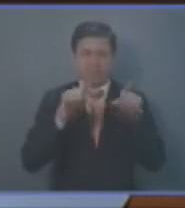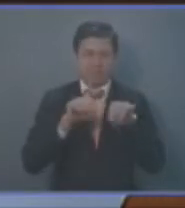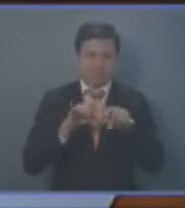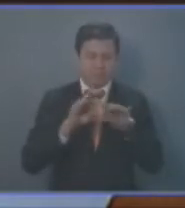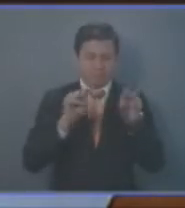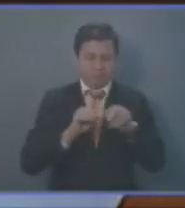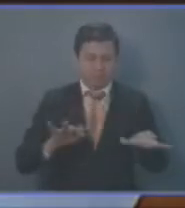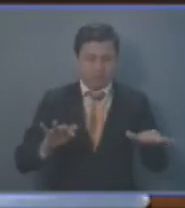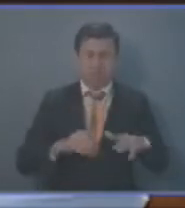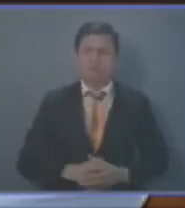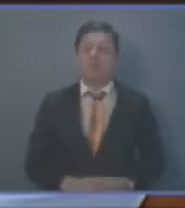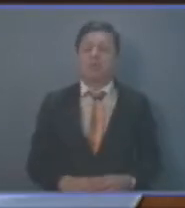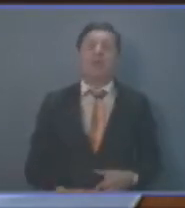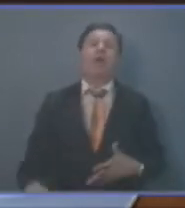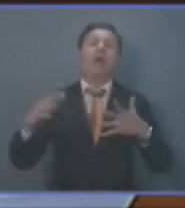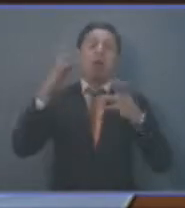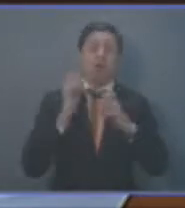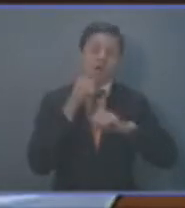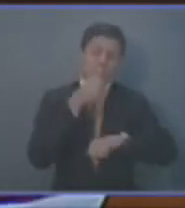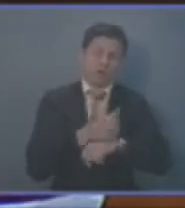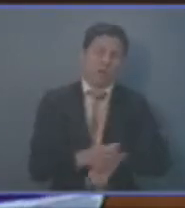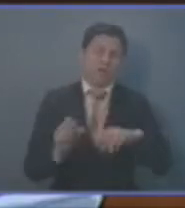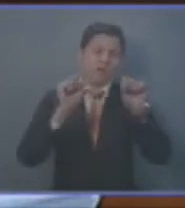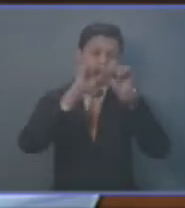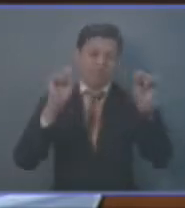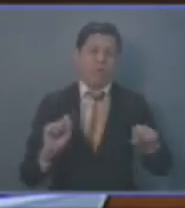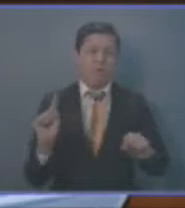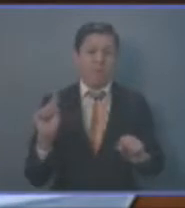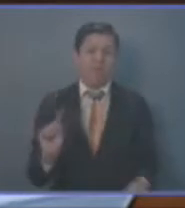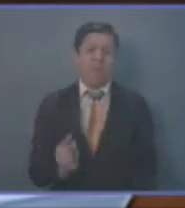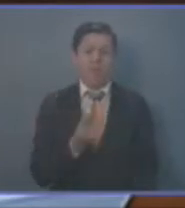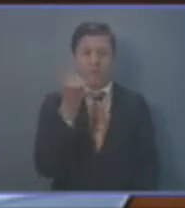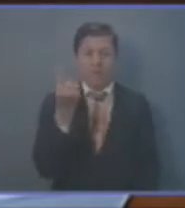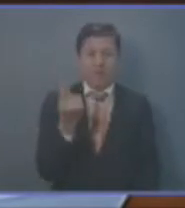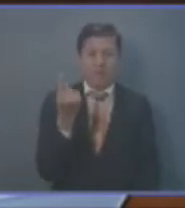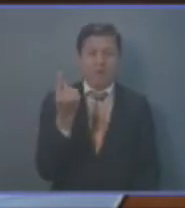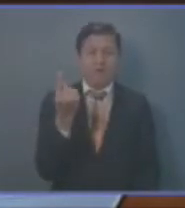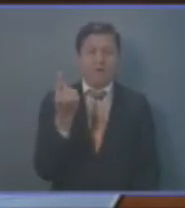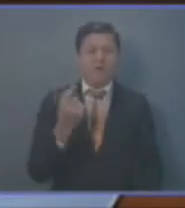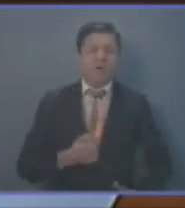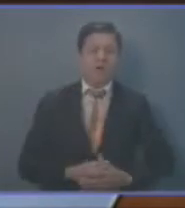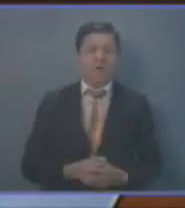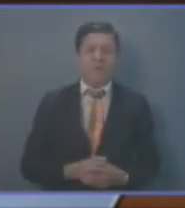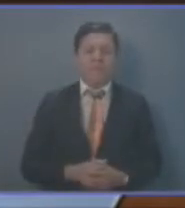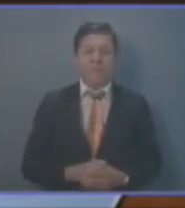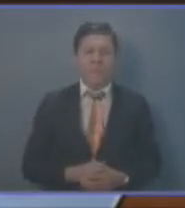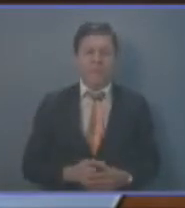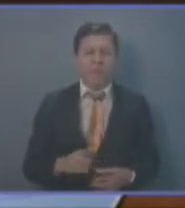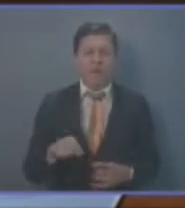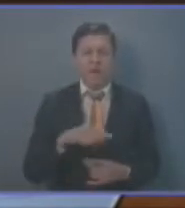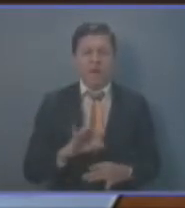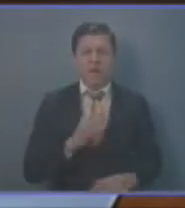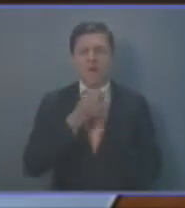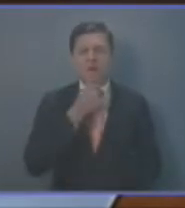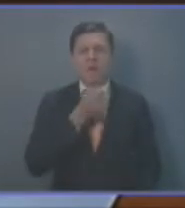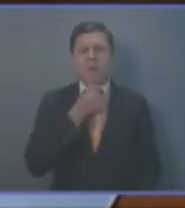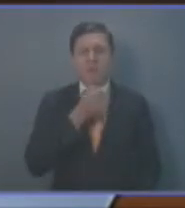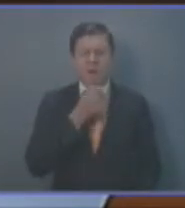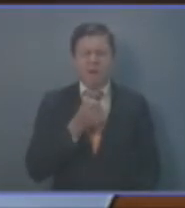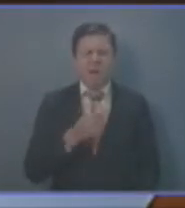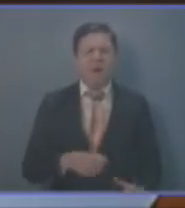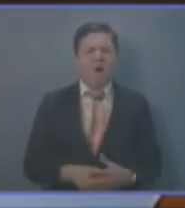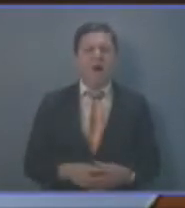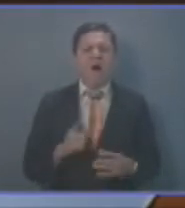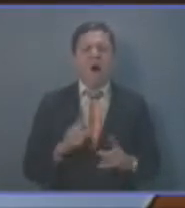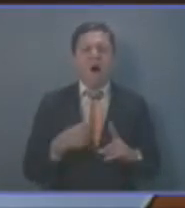El Sistema Único de Información en Salud recopilará, producirá y procesará la información necesaria